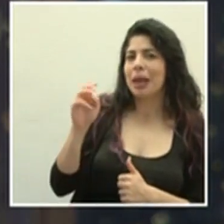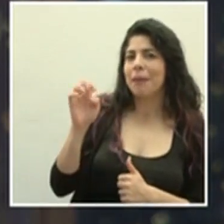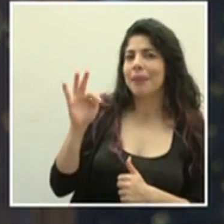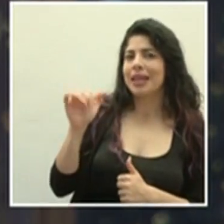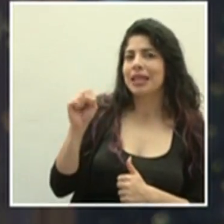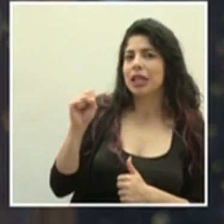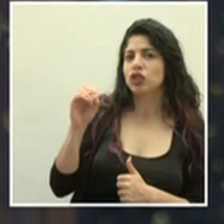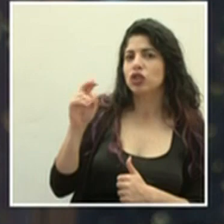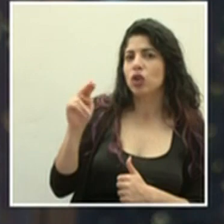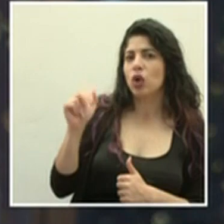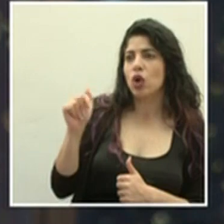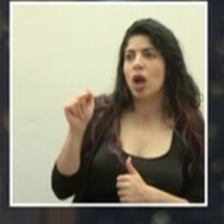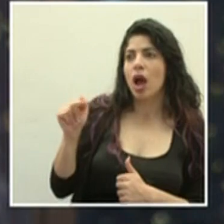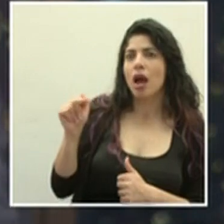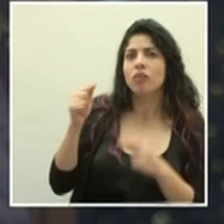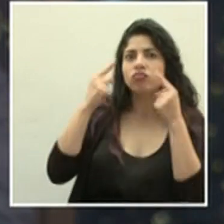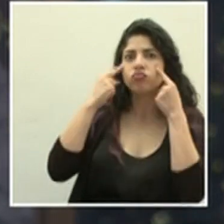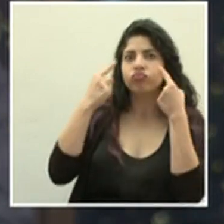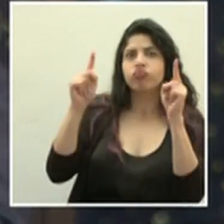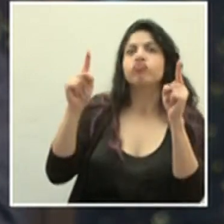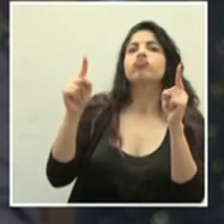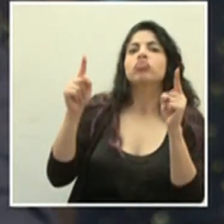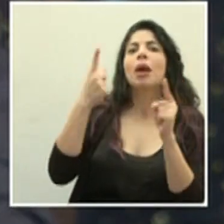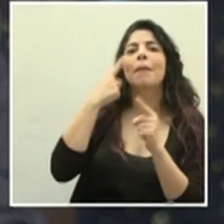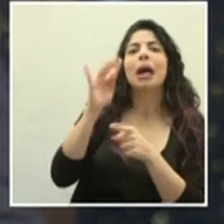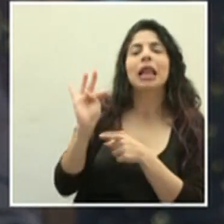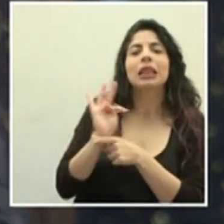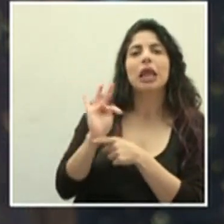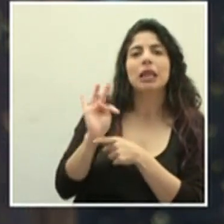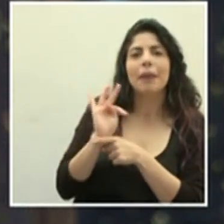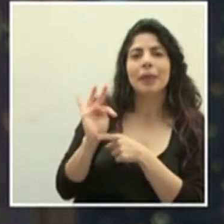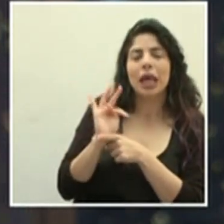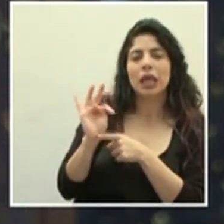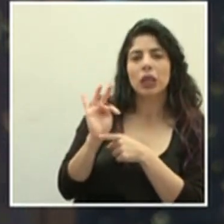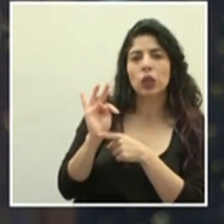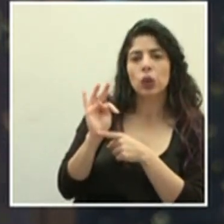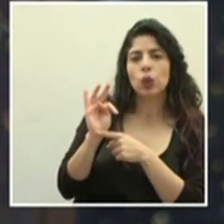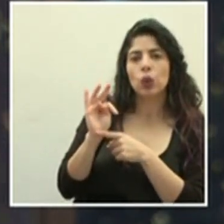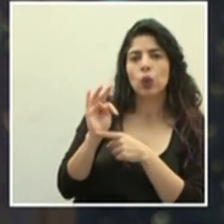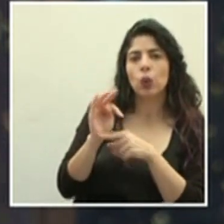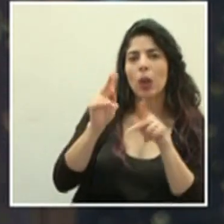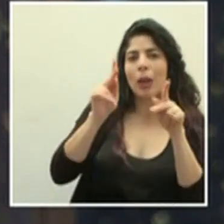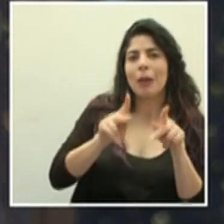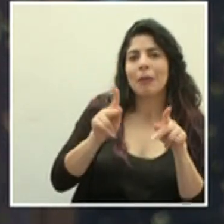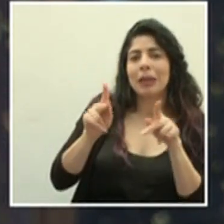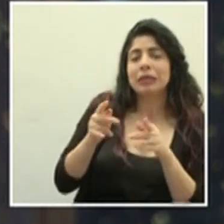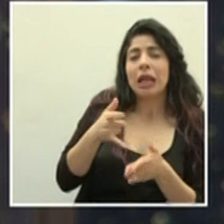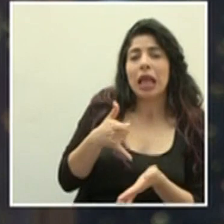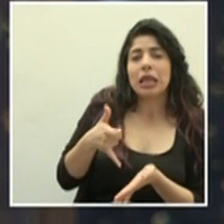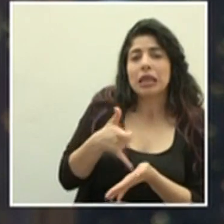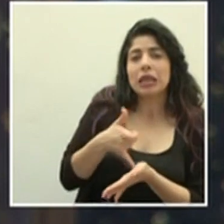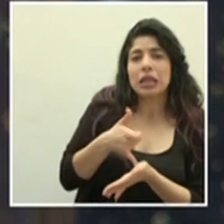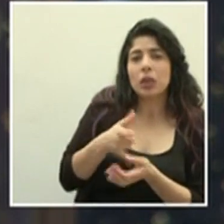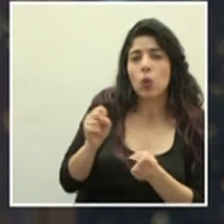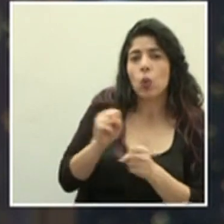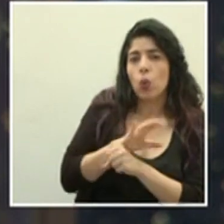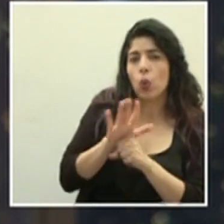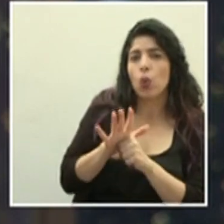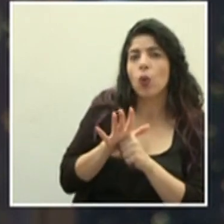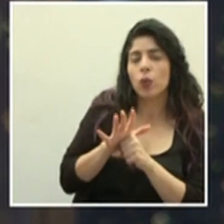dexametasona está siendo exitosa en el tratamiento ante los casos más delicados en COVID?